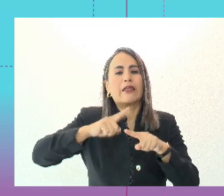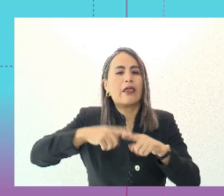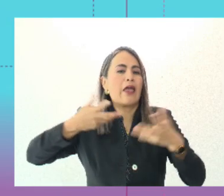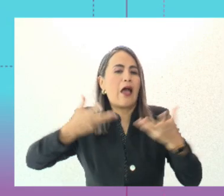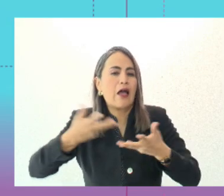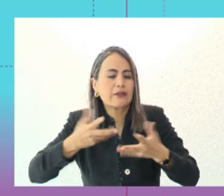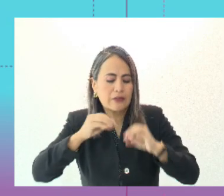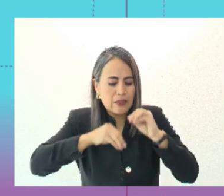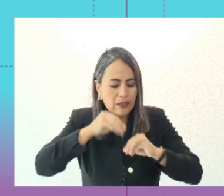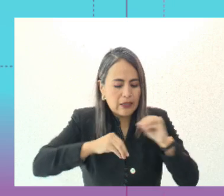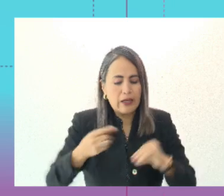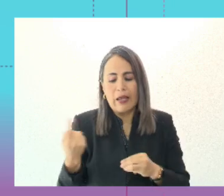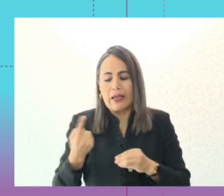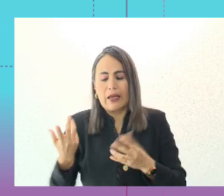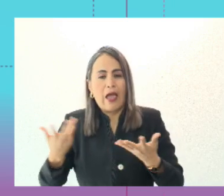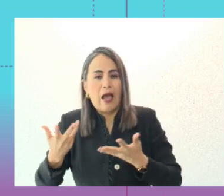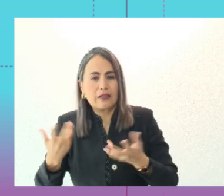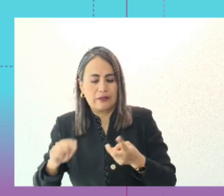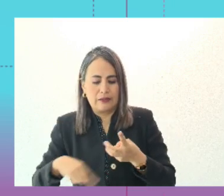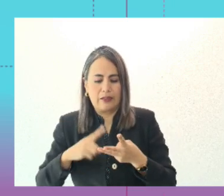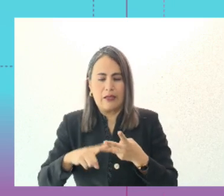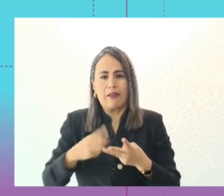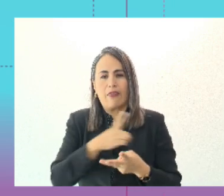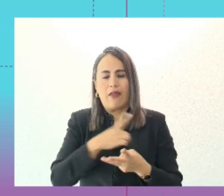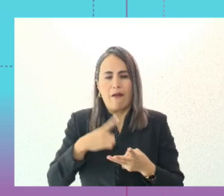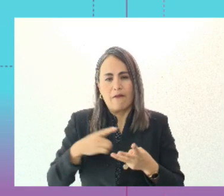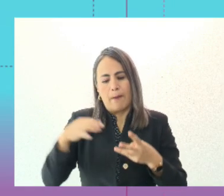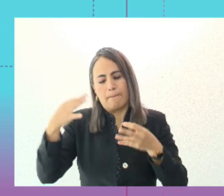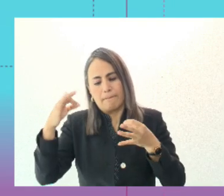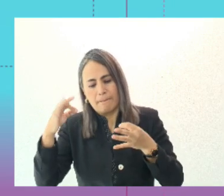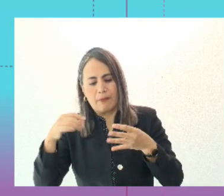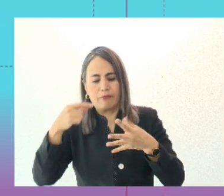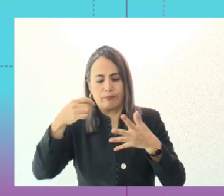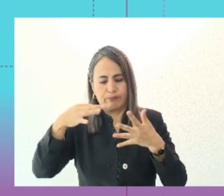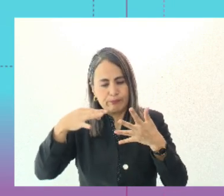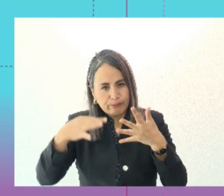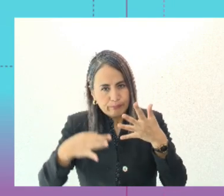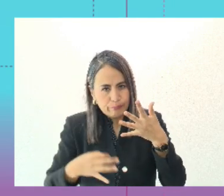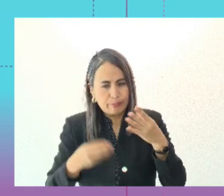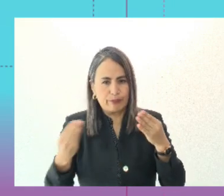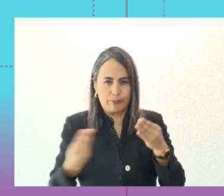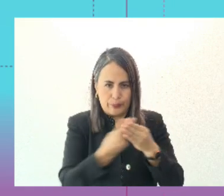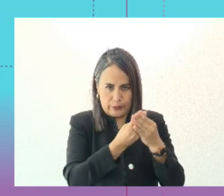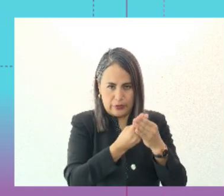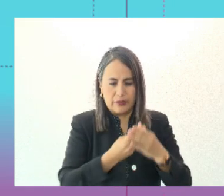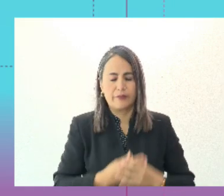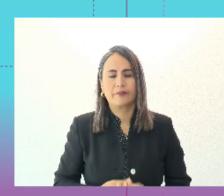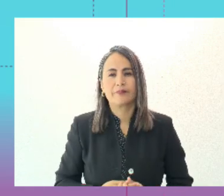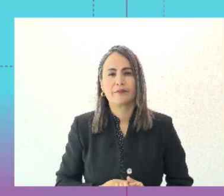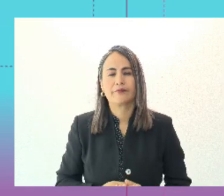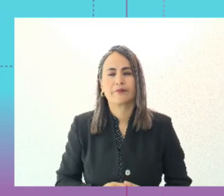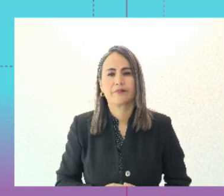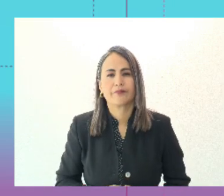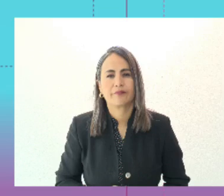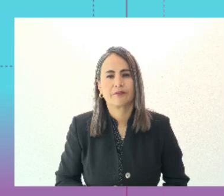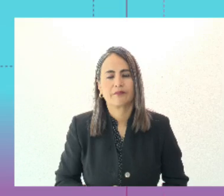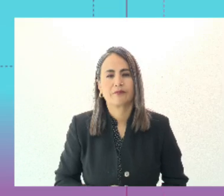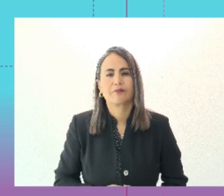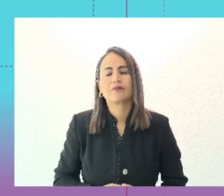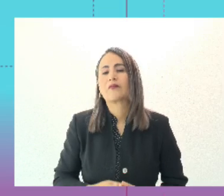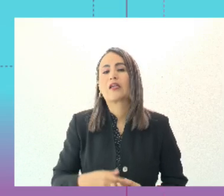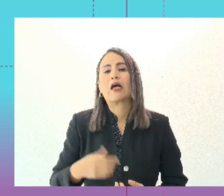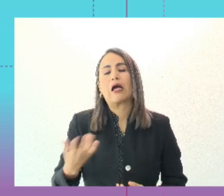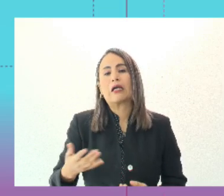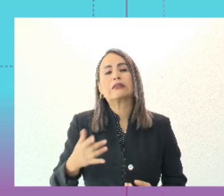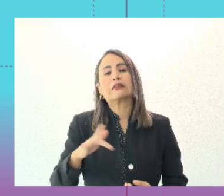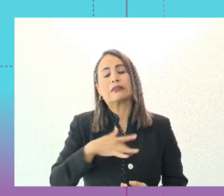qué hace y qué debe integrar en un expediente. Entonces, bueno, Yo creo que esta consolidación de un sistema nacional